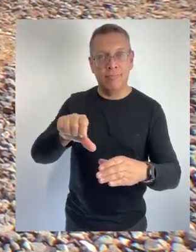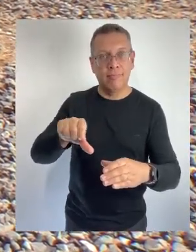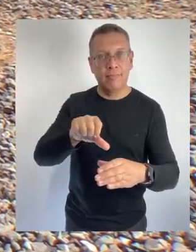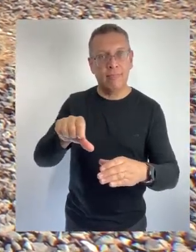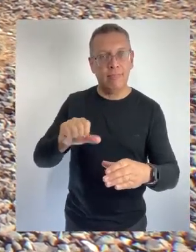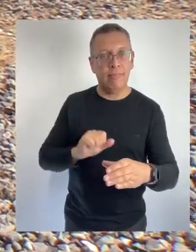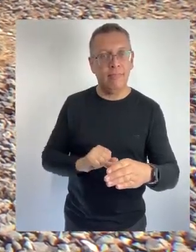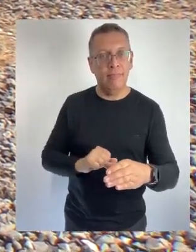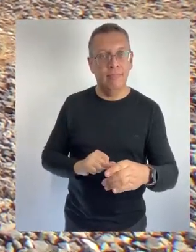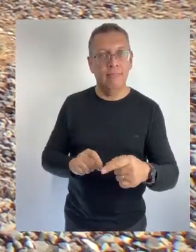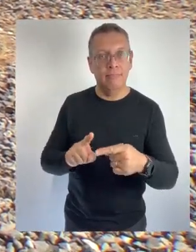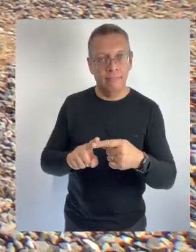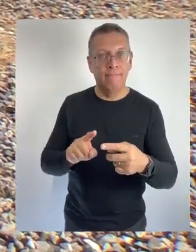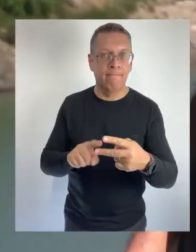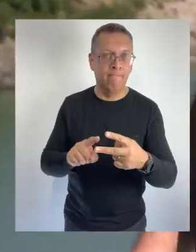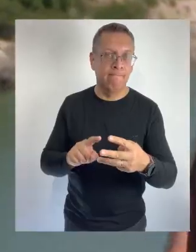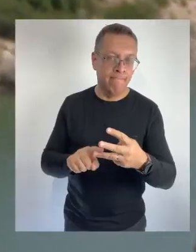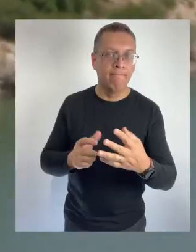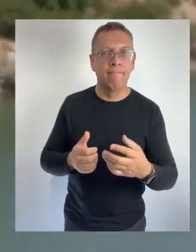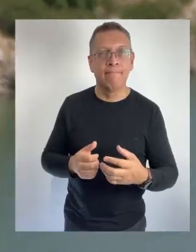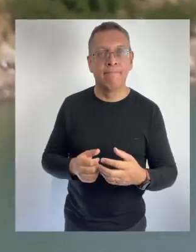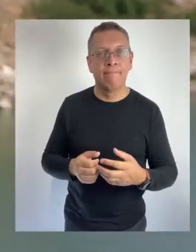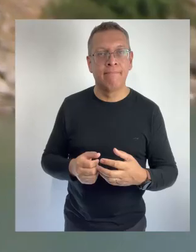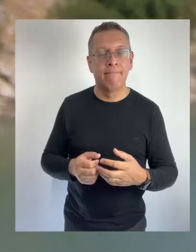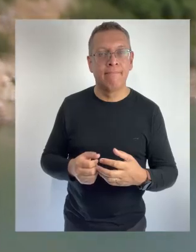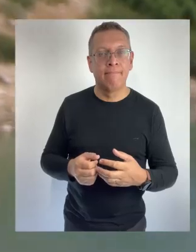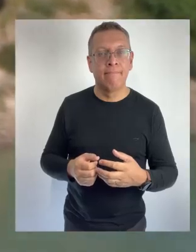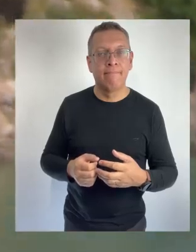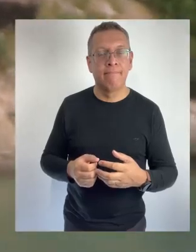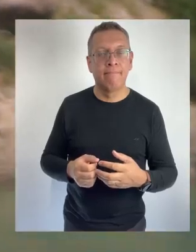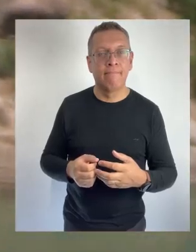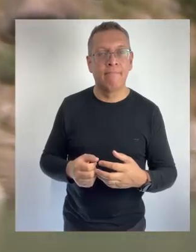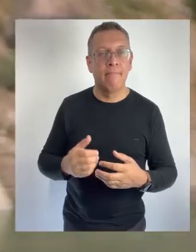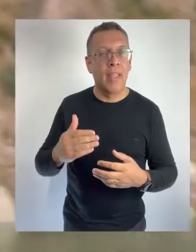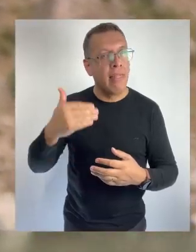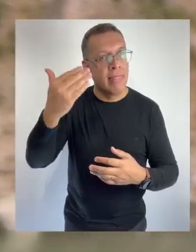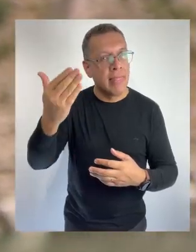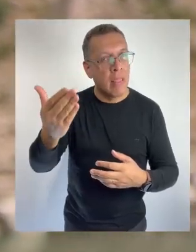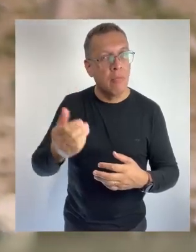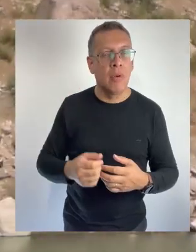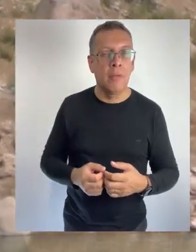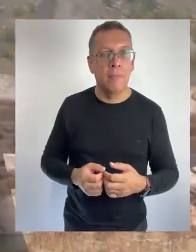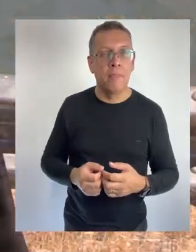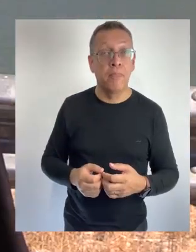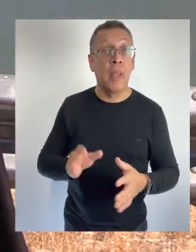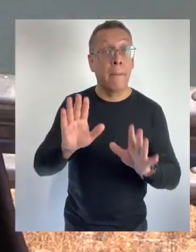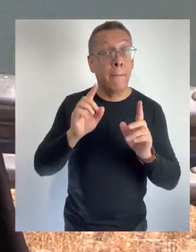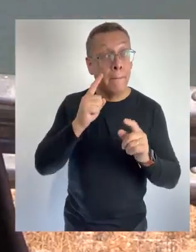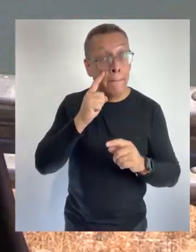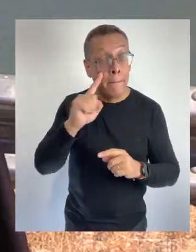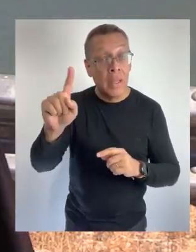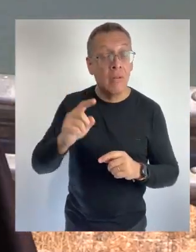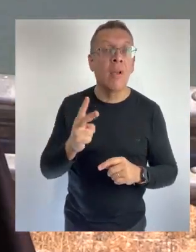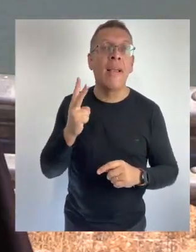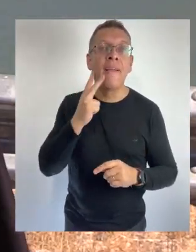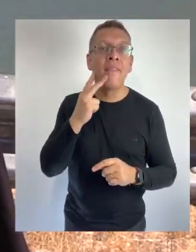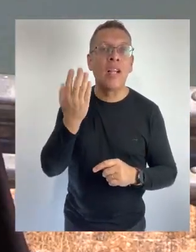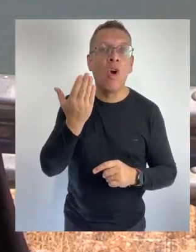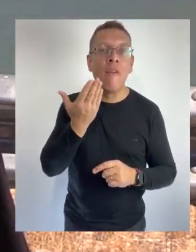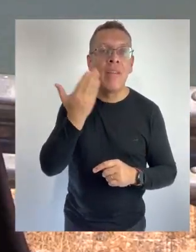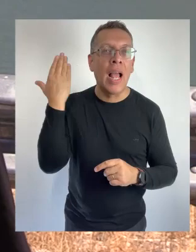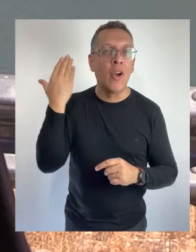deglaces, se llama deglaçage, tú pones un poquito de vino blanco. Uh-huh. Y después tú puedes hacer una